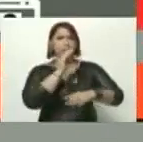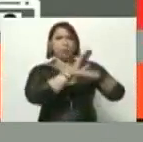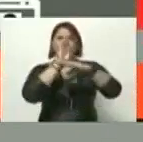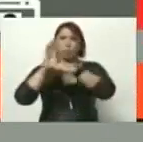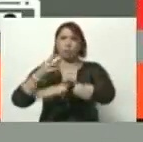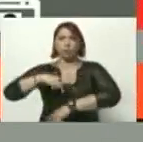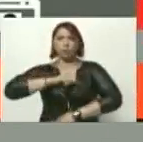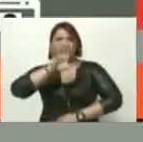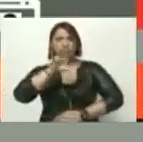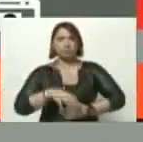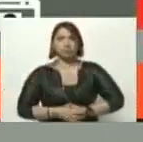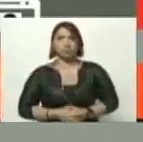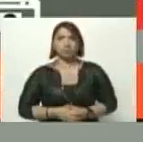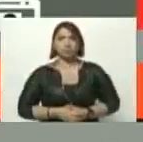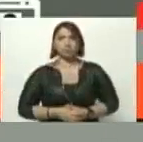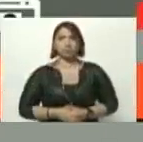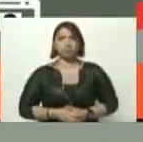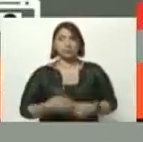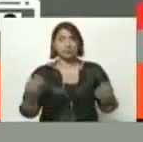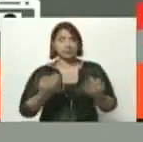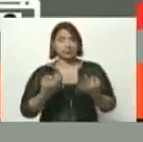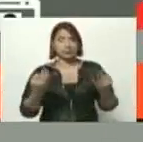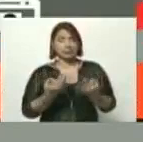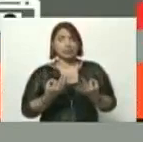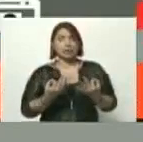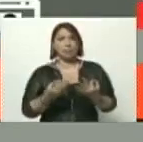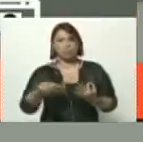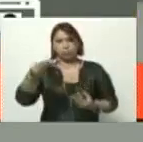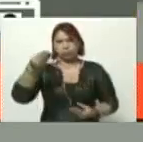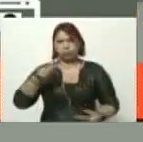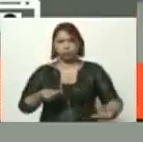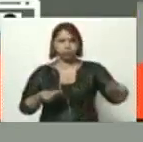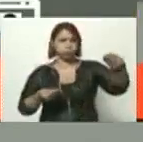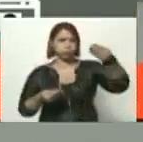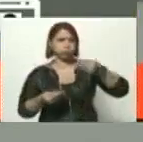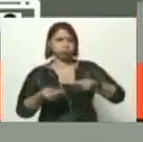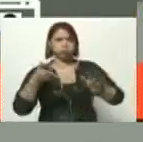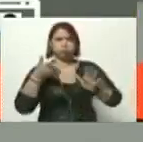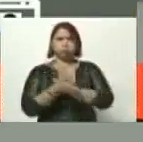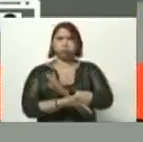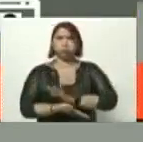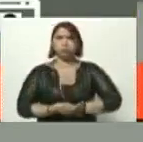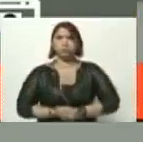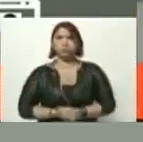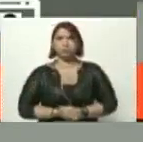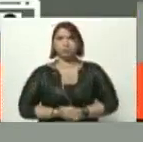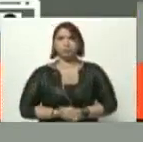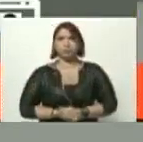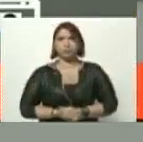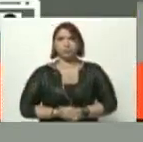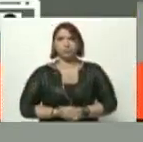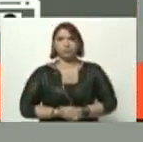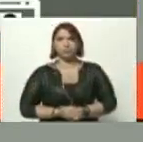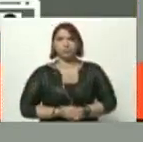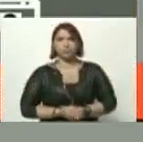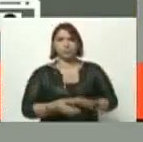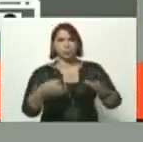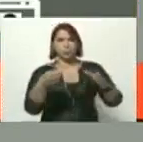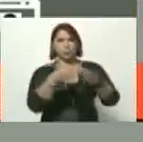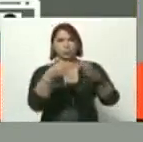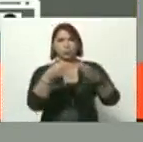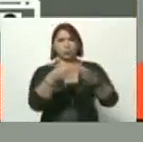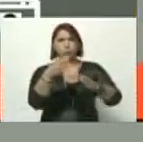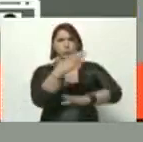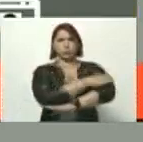país. Siempre estoy recibiendo reportes de los sectores extremistas de derecha.